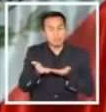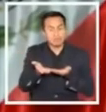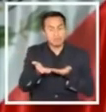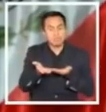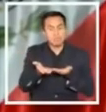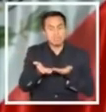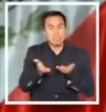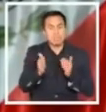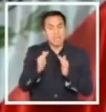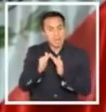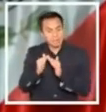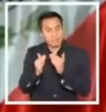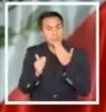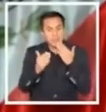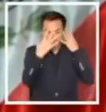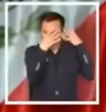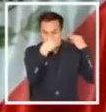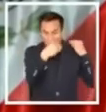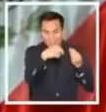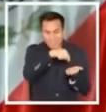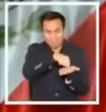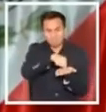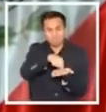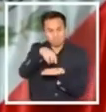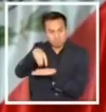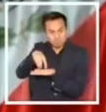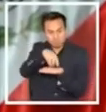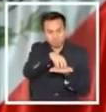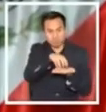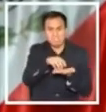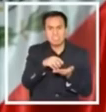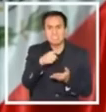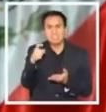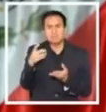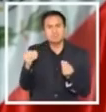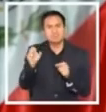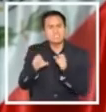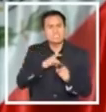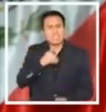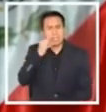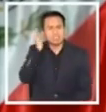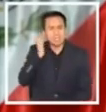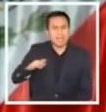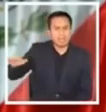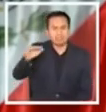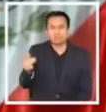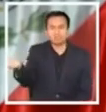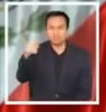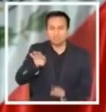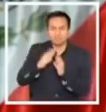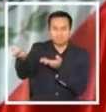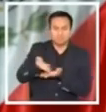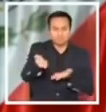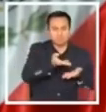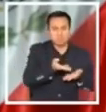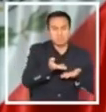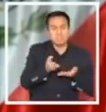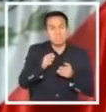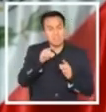tanto en su residencia como en la embajada, a cientos de chilenos y chilenas, y él